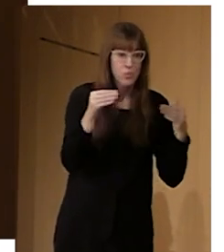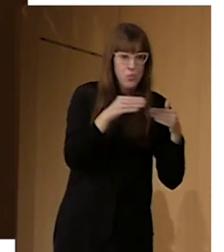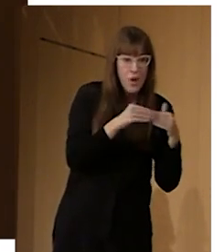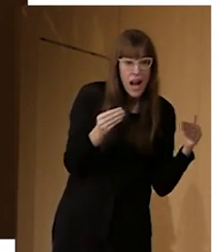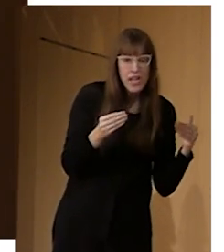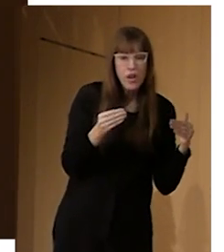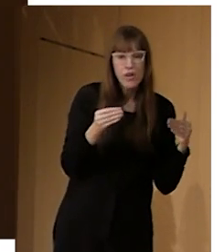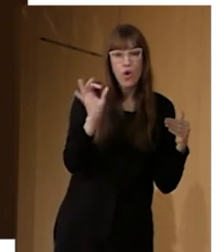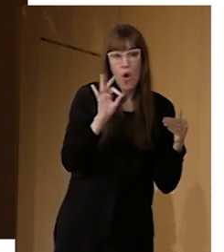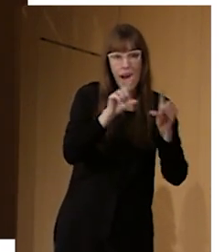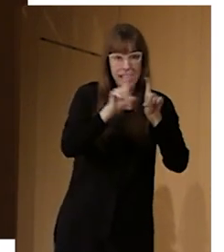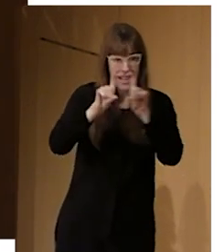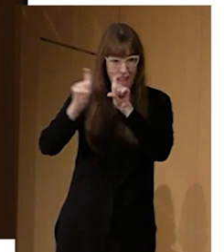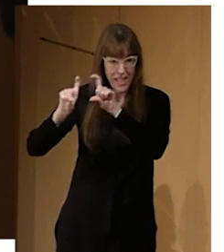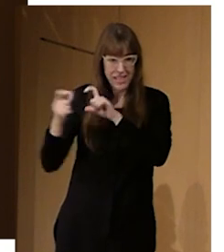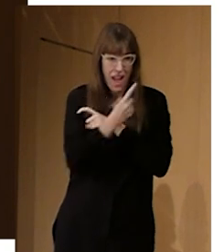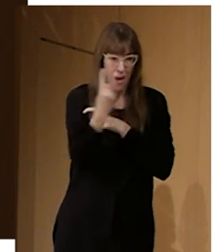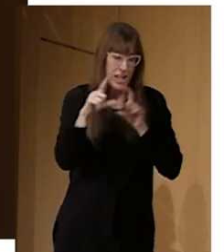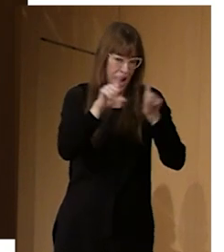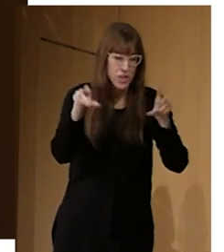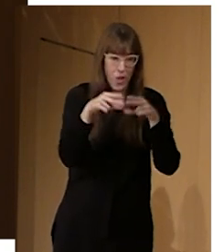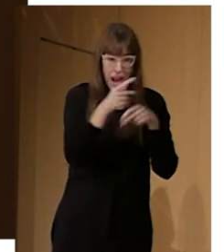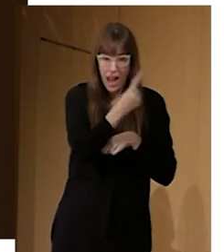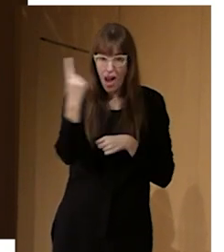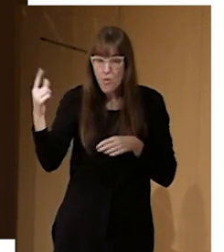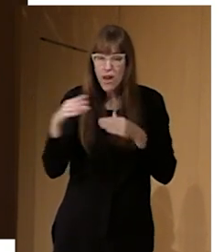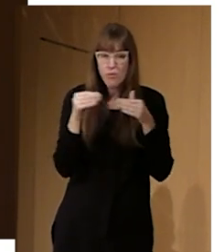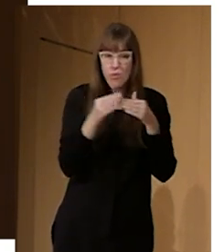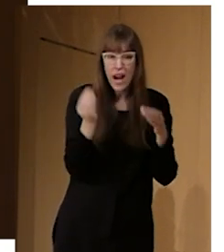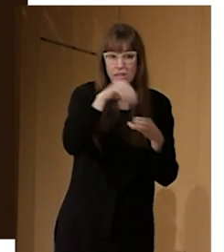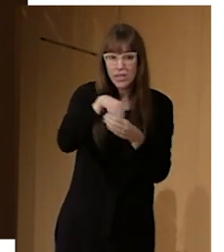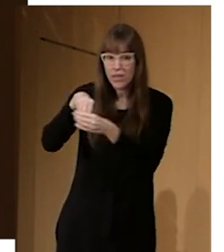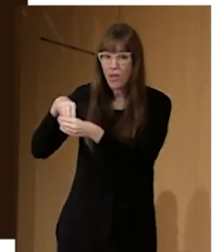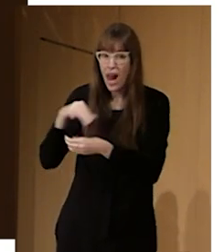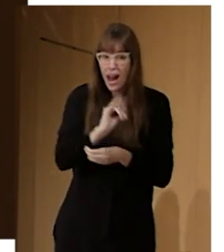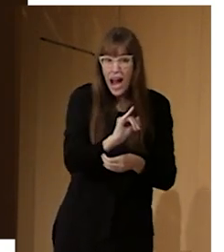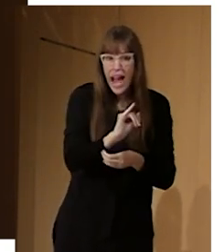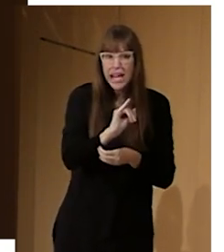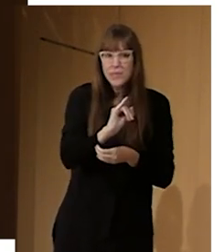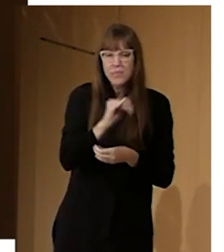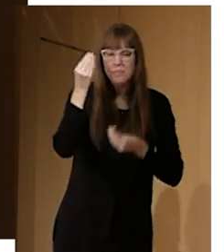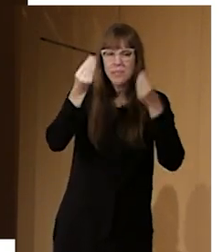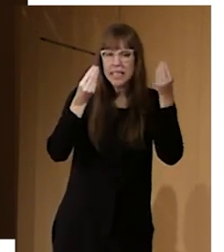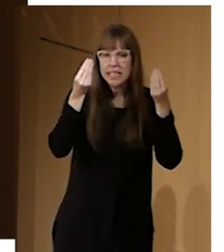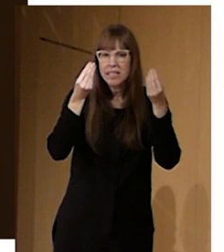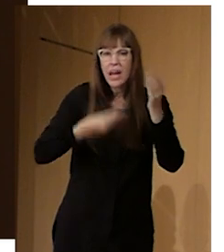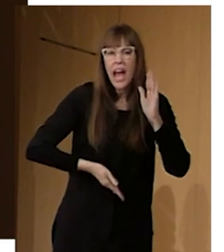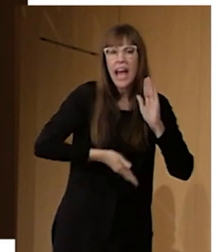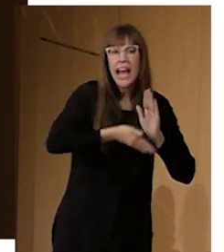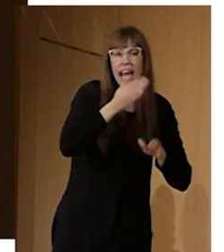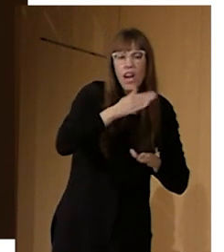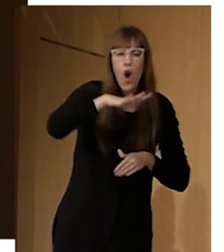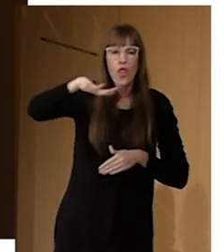trabajáis las entidades sociales tengan total libertad de elegir Dónde y cuándo quieren ir entre toda la oferta